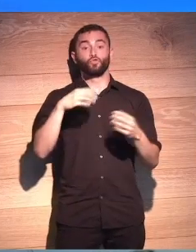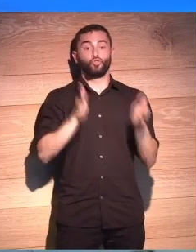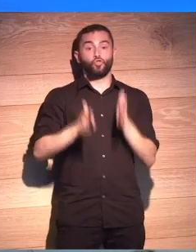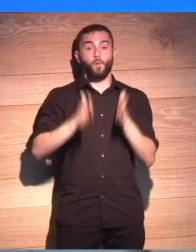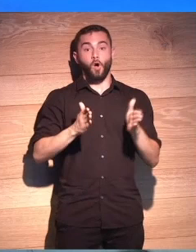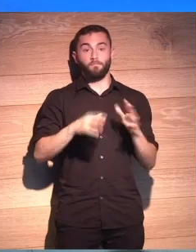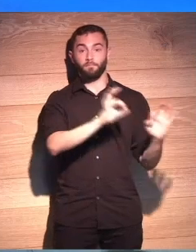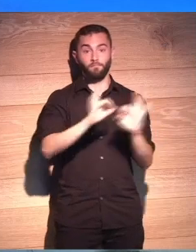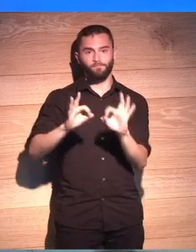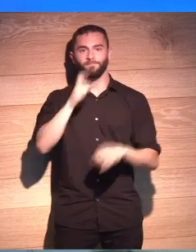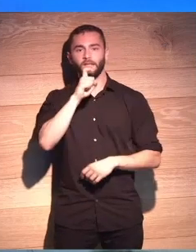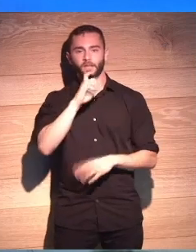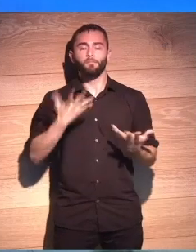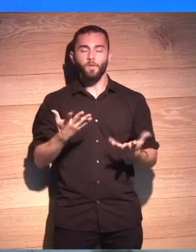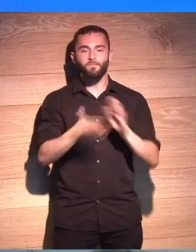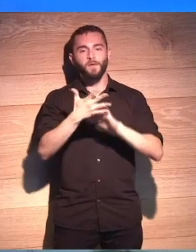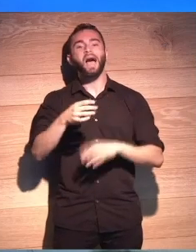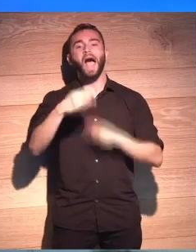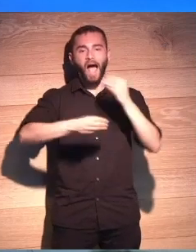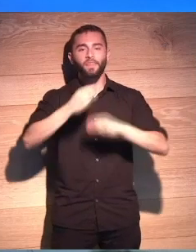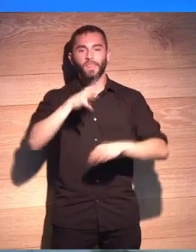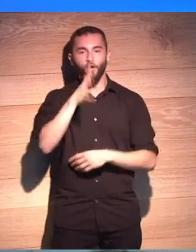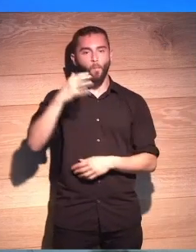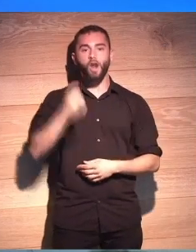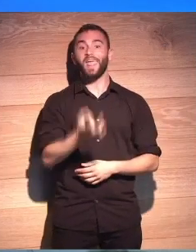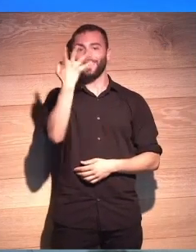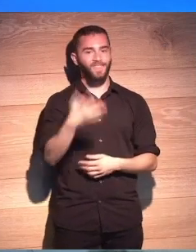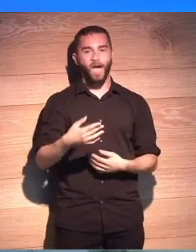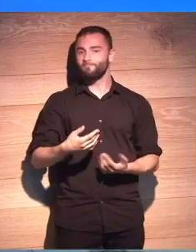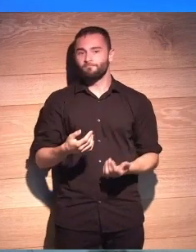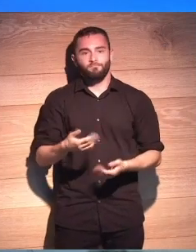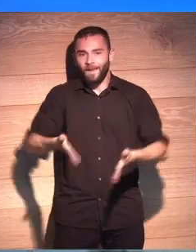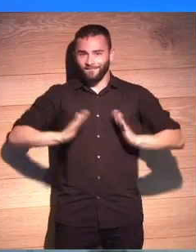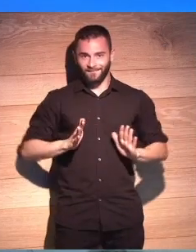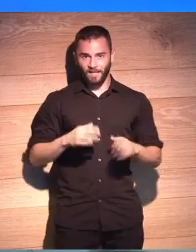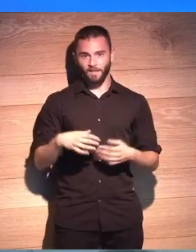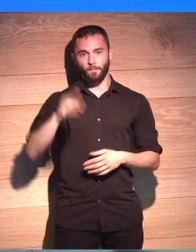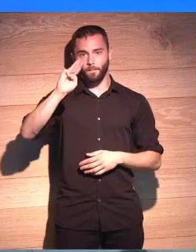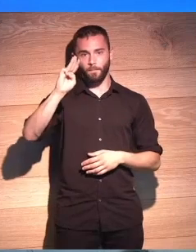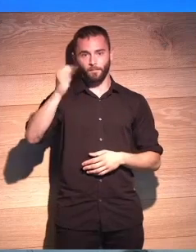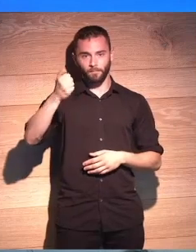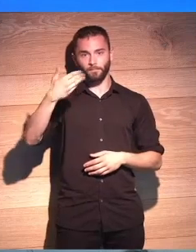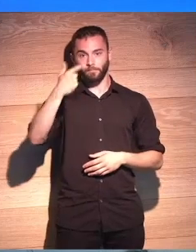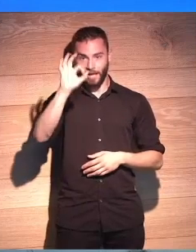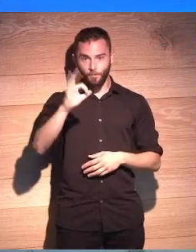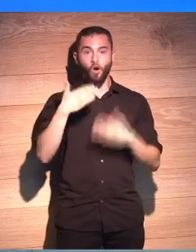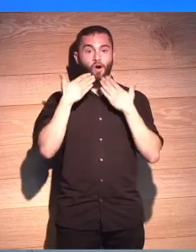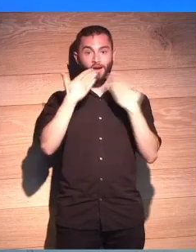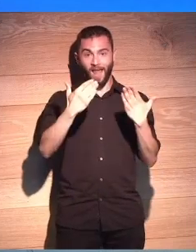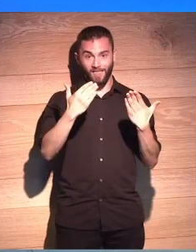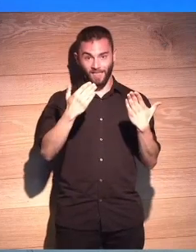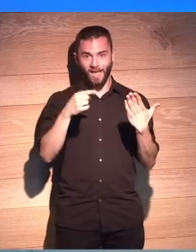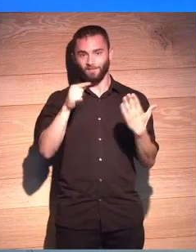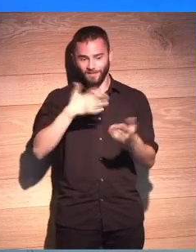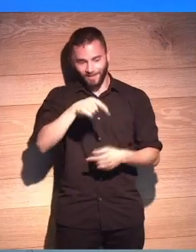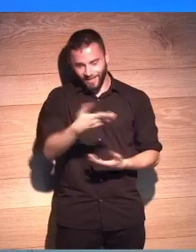complicado, pero vamos a hacerlo, porque le entusiasmó la idea. Y entonces, gracias a Pablo, ha salido esto. Y también vais a ver el libro, gracias